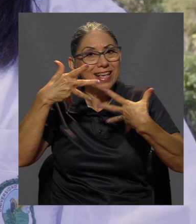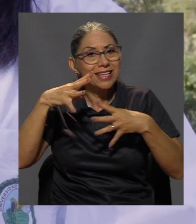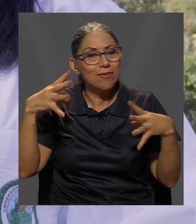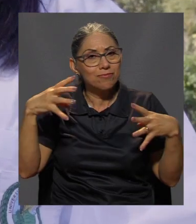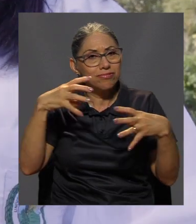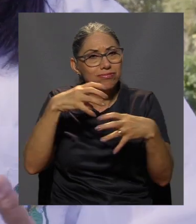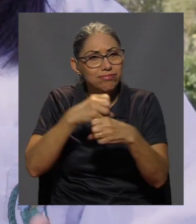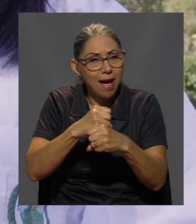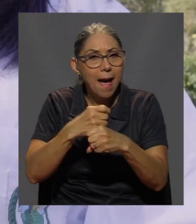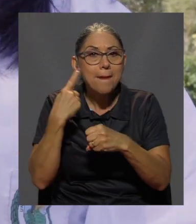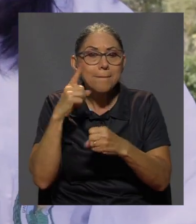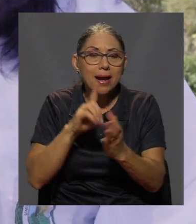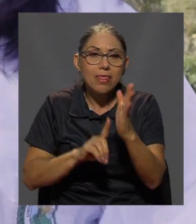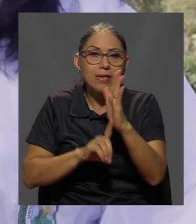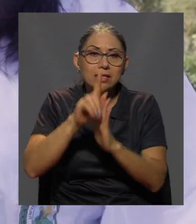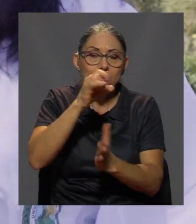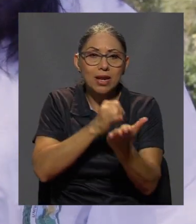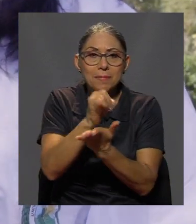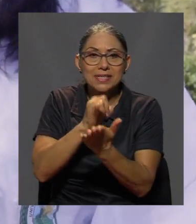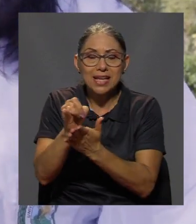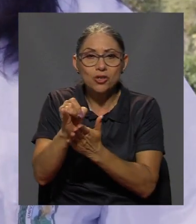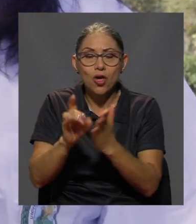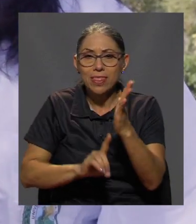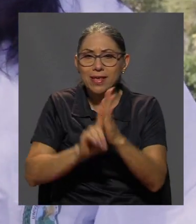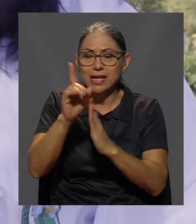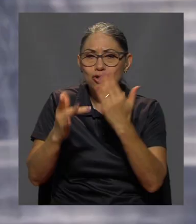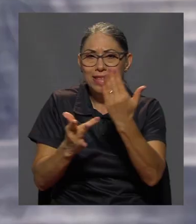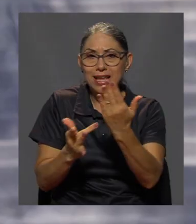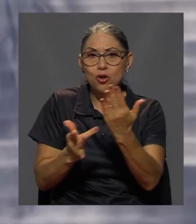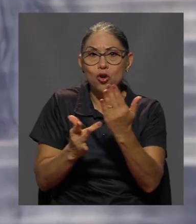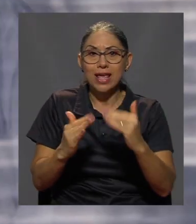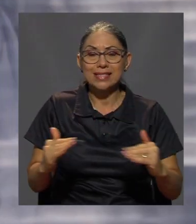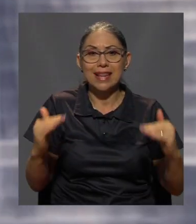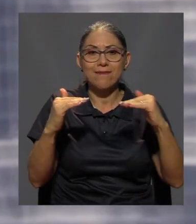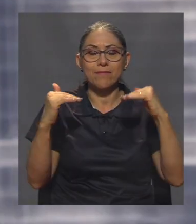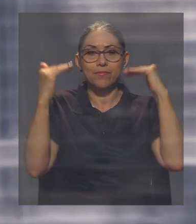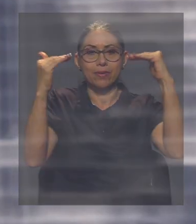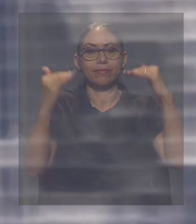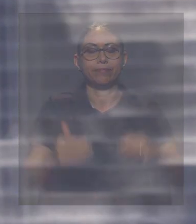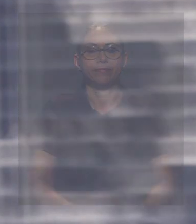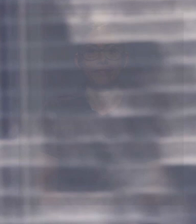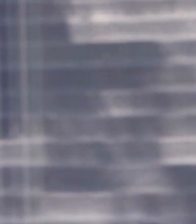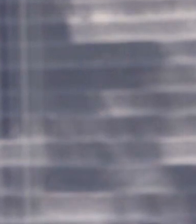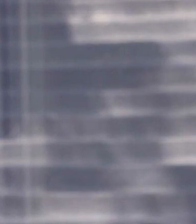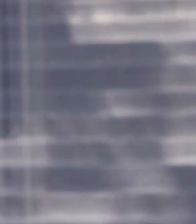latinoamericana para desarrollar investigación y tecnologías de alto nivel.